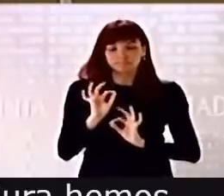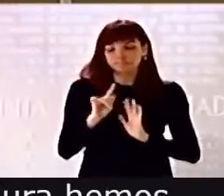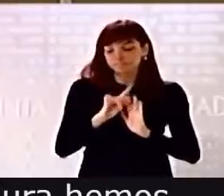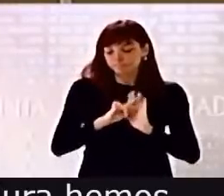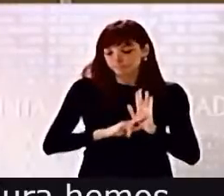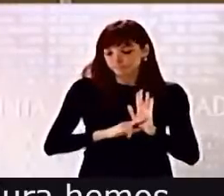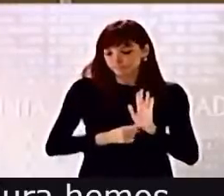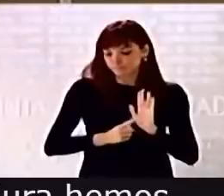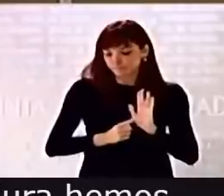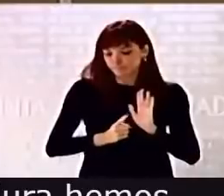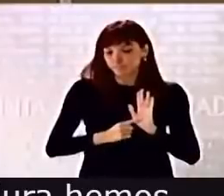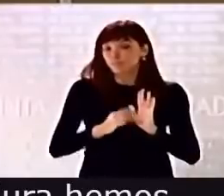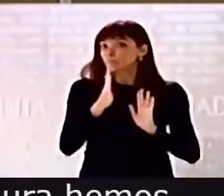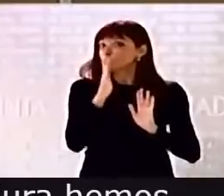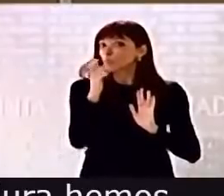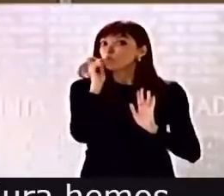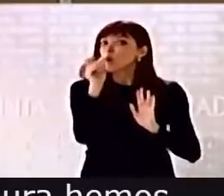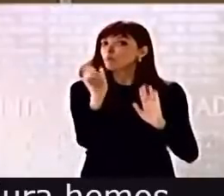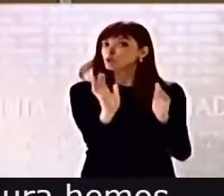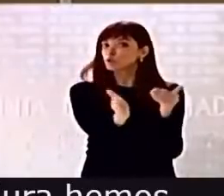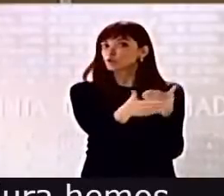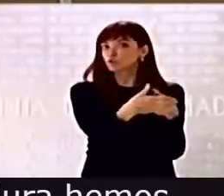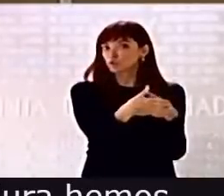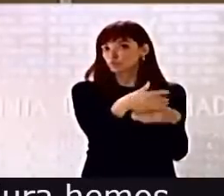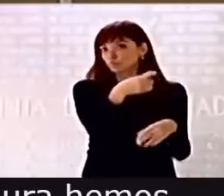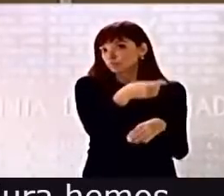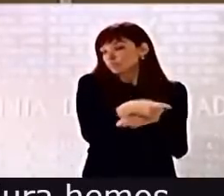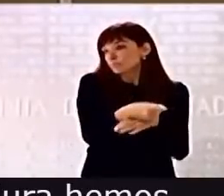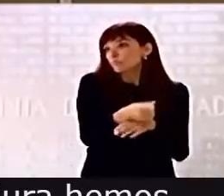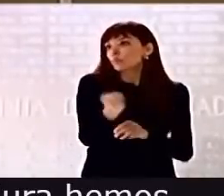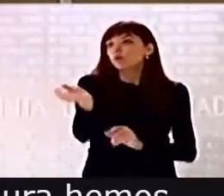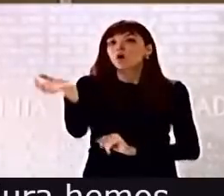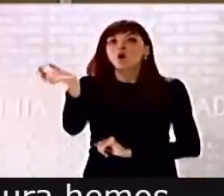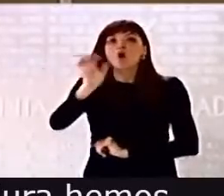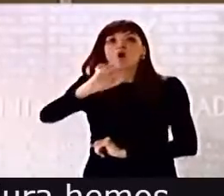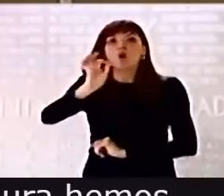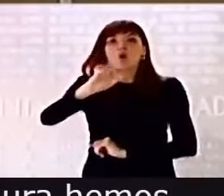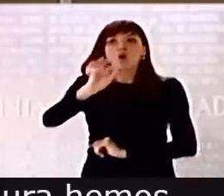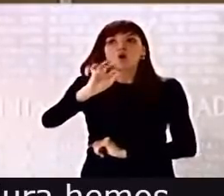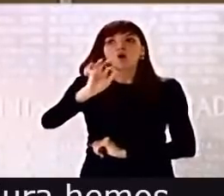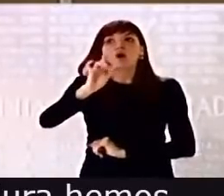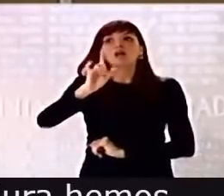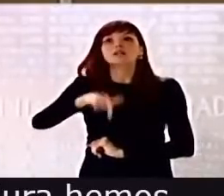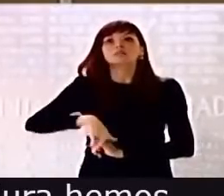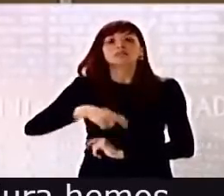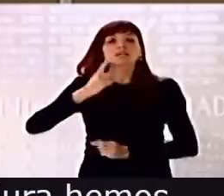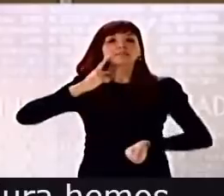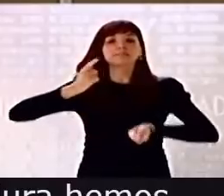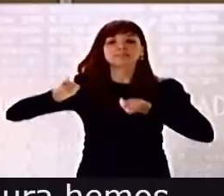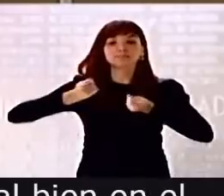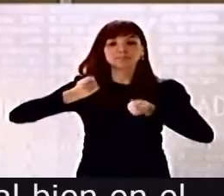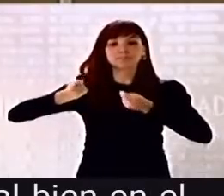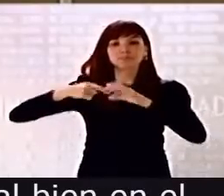bien en el aislamiento perimetral, bien en el control de los aforos,